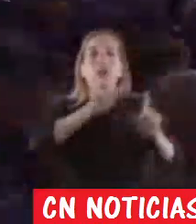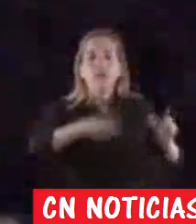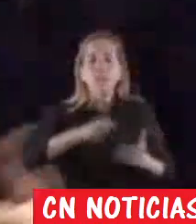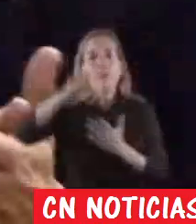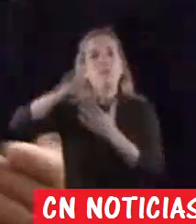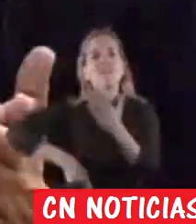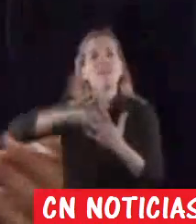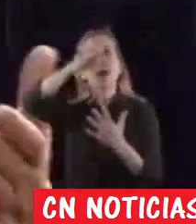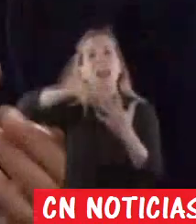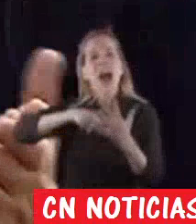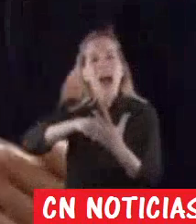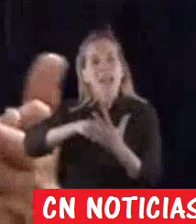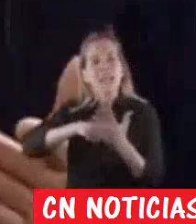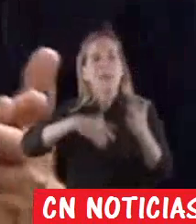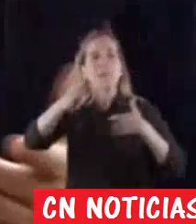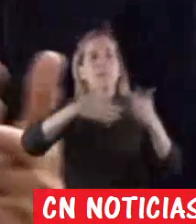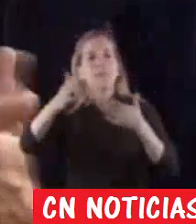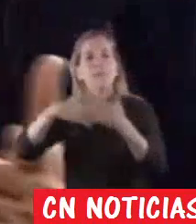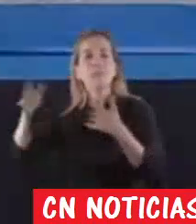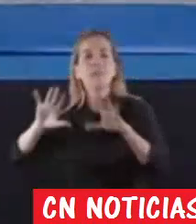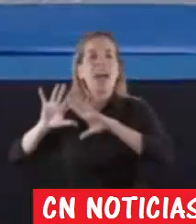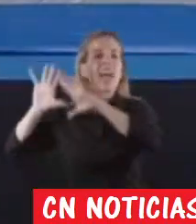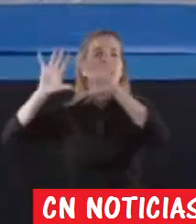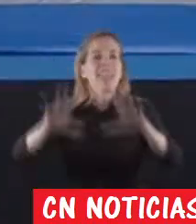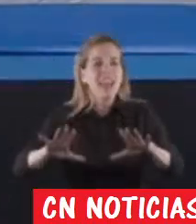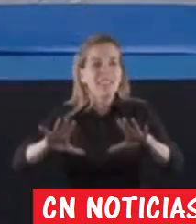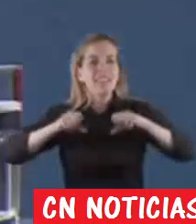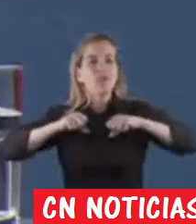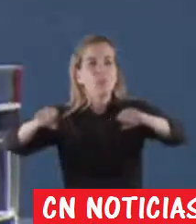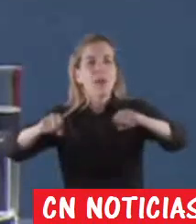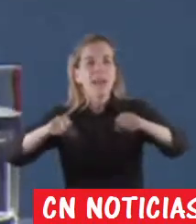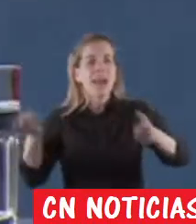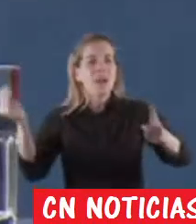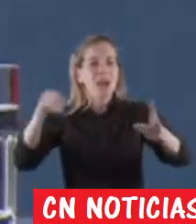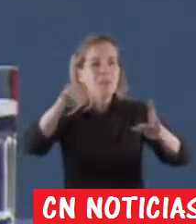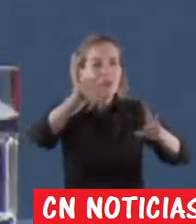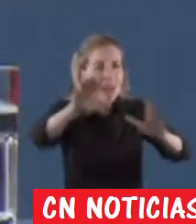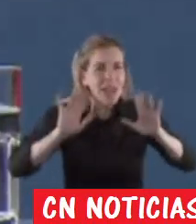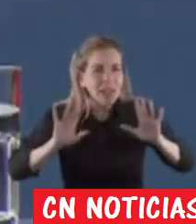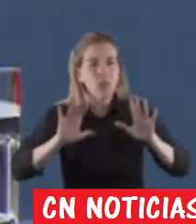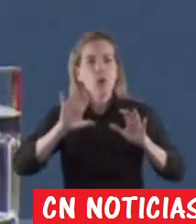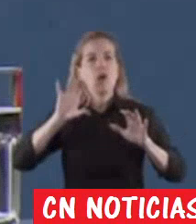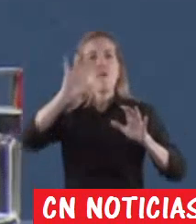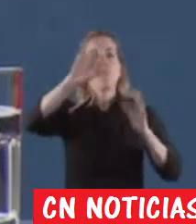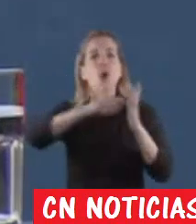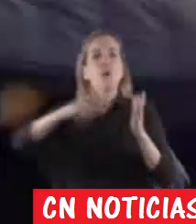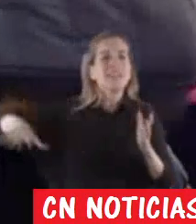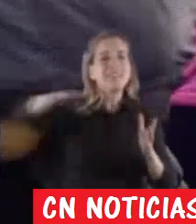y después 10 mercados más y todo el conurbano bonaerense va a tener un mercado de